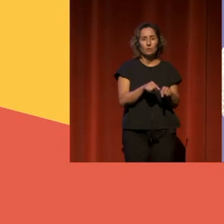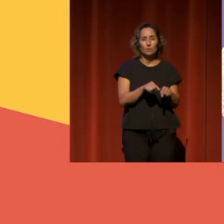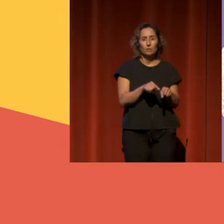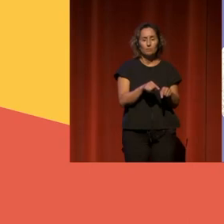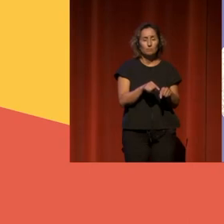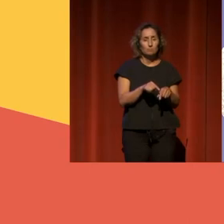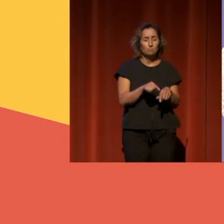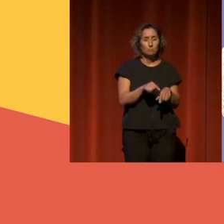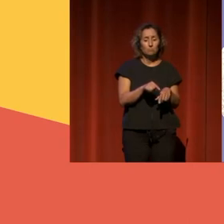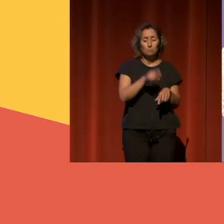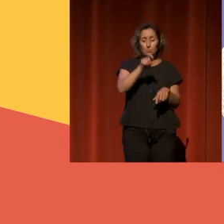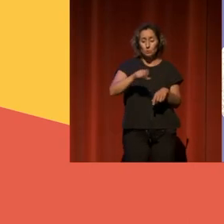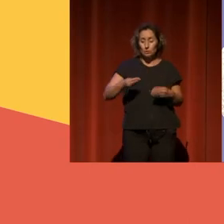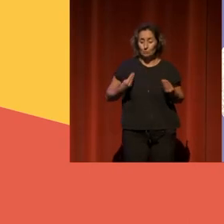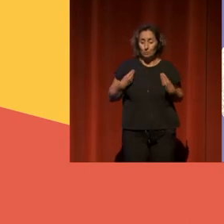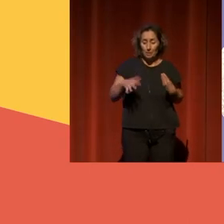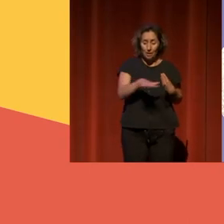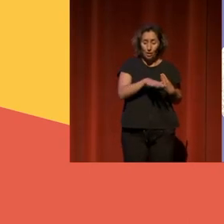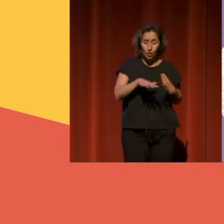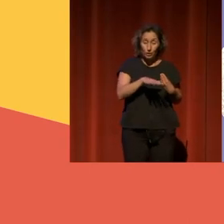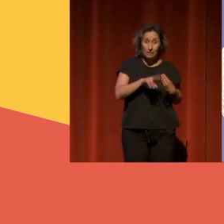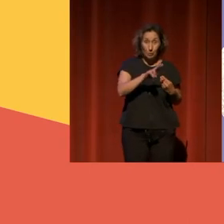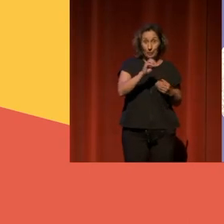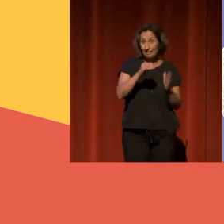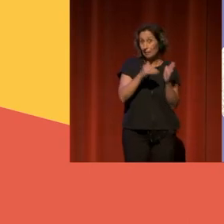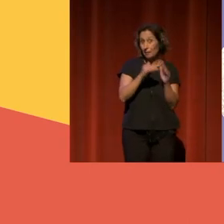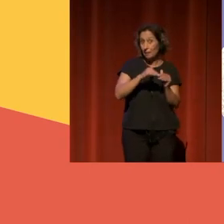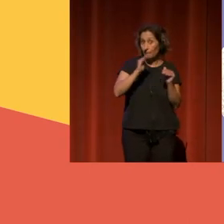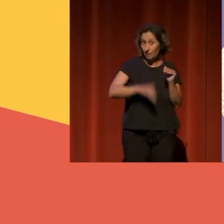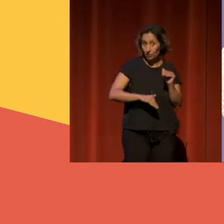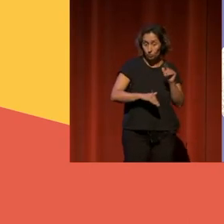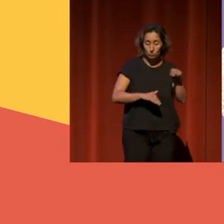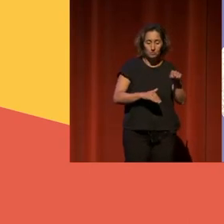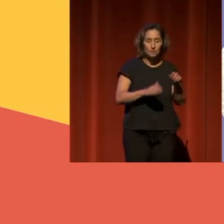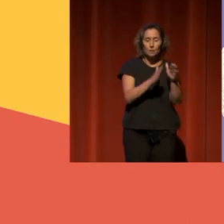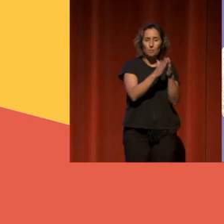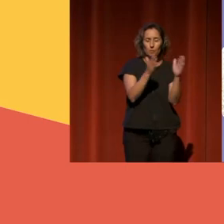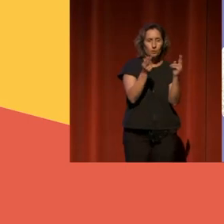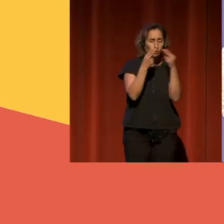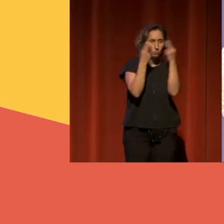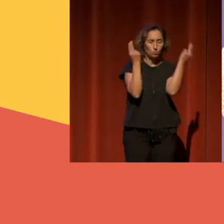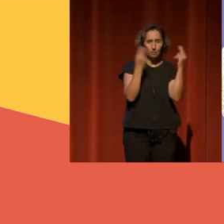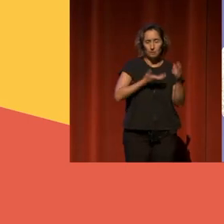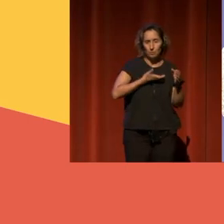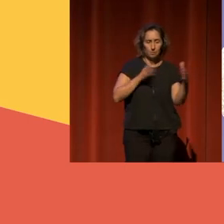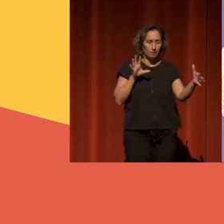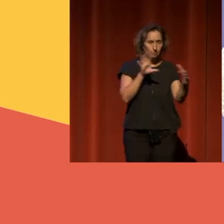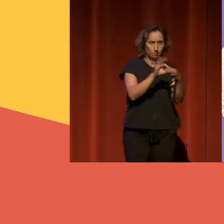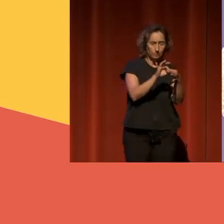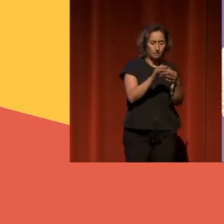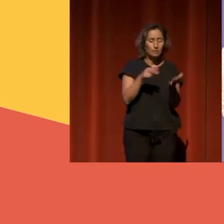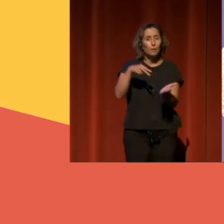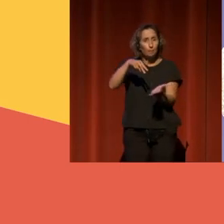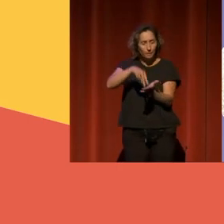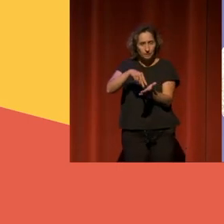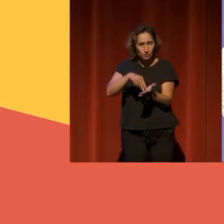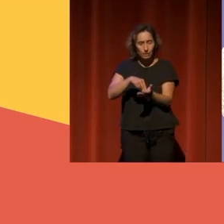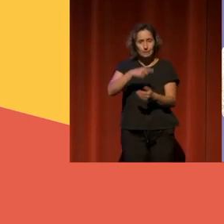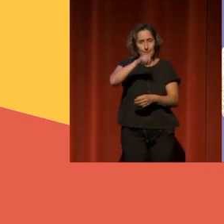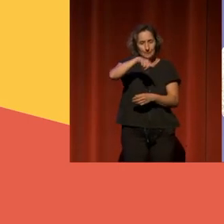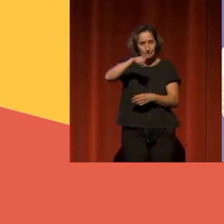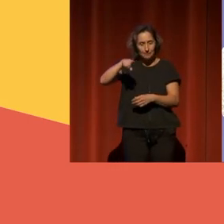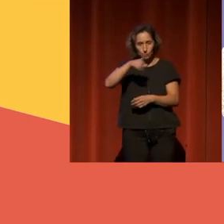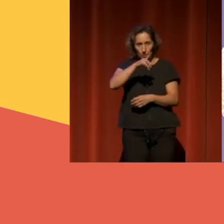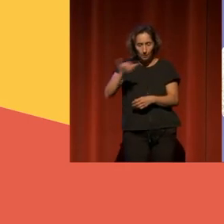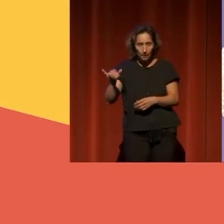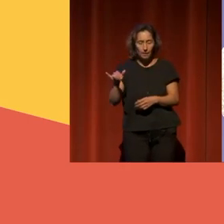poblaciones inferiores a 20.000 habitantes y casi todos vinculados a bibliotecas públicas municipales. Las sesiones son presenciales,